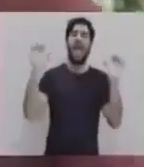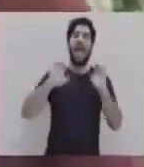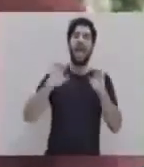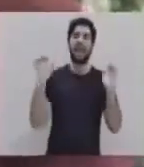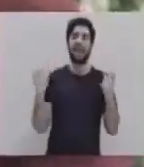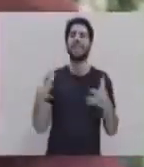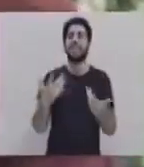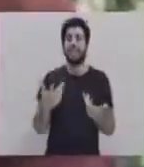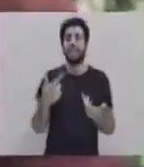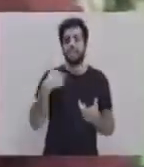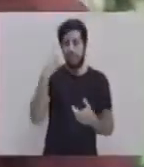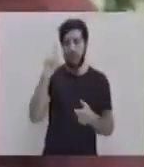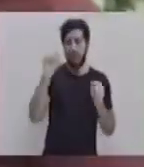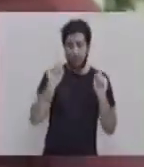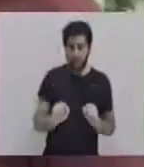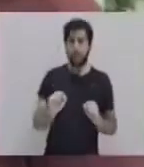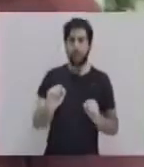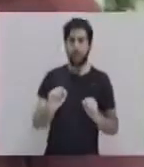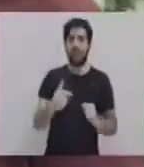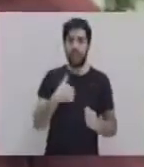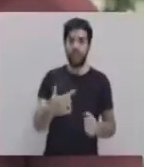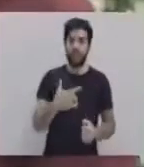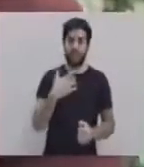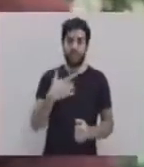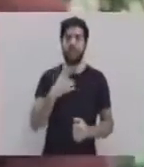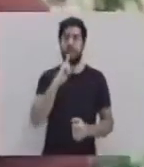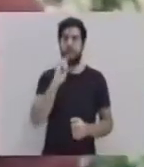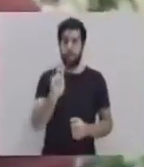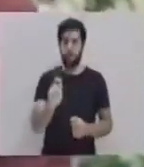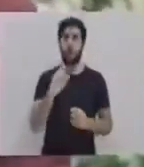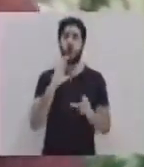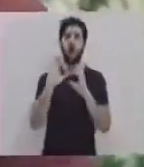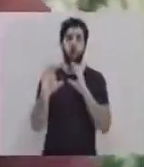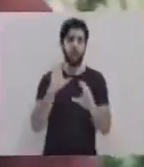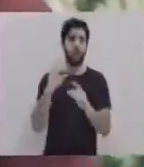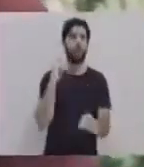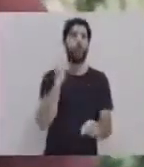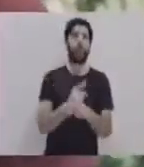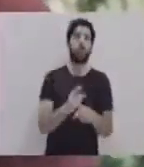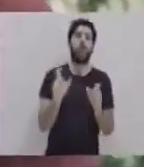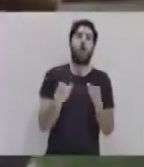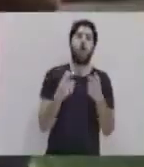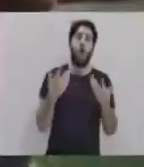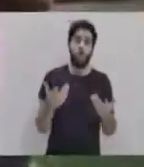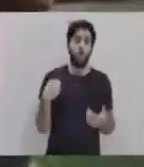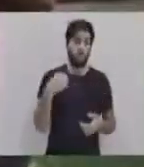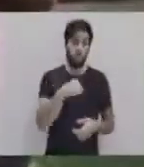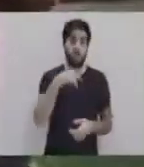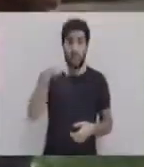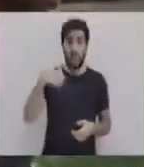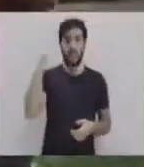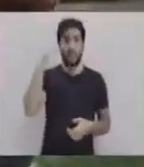pues nos mantenemos mucho tiempo en casa y lo ideal pues es tener comunicación principalmente. Y luego pues tener una